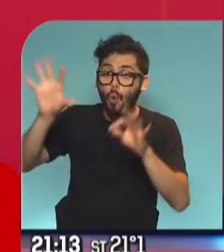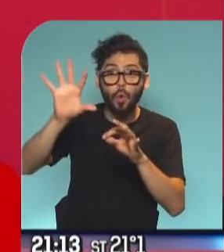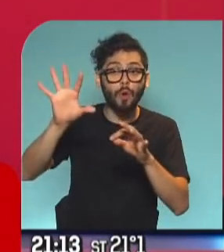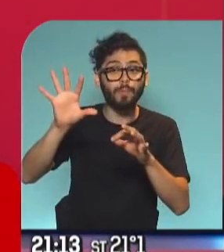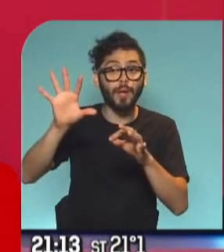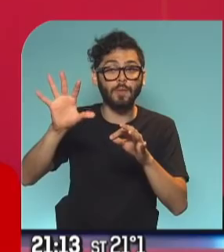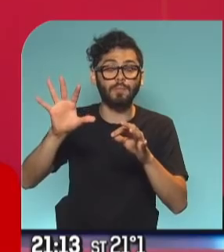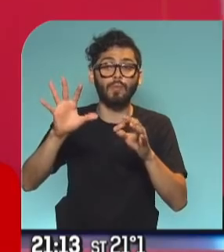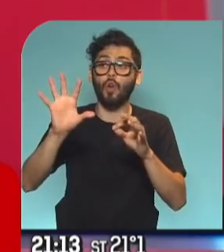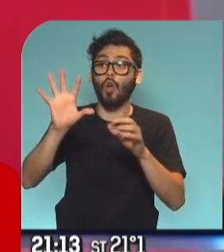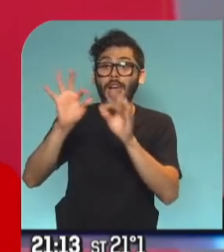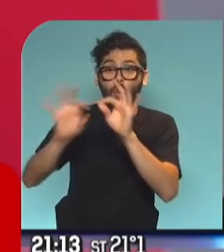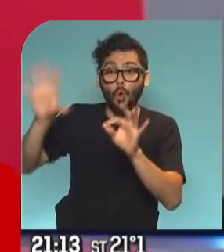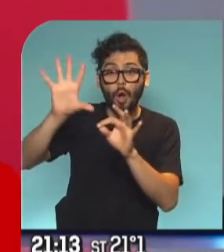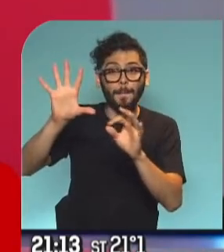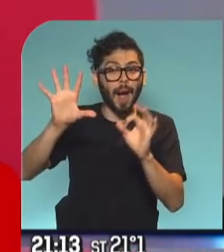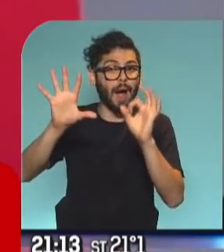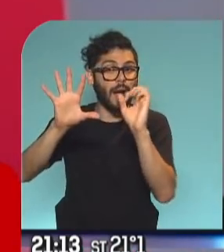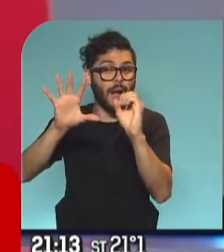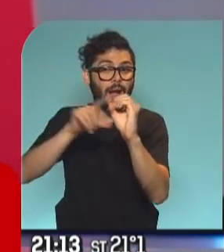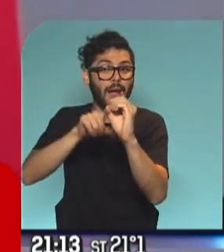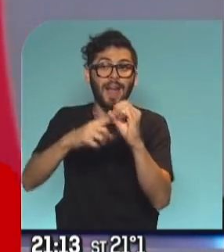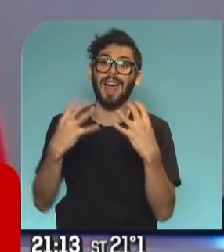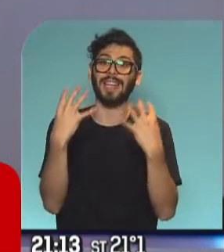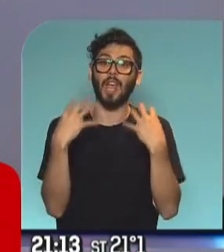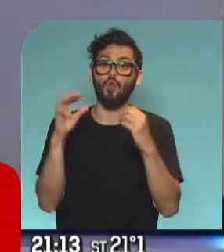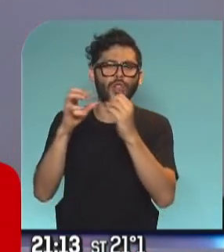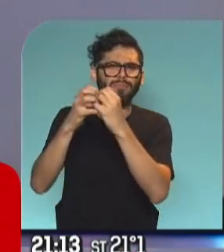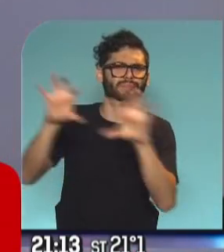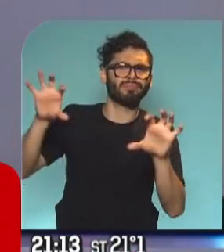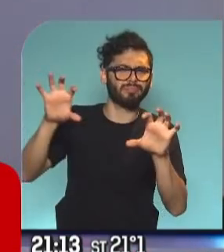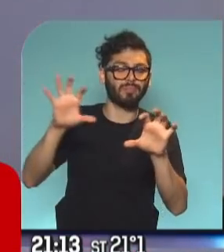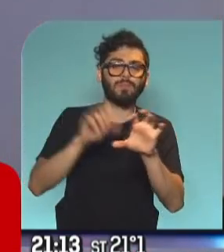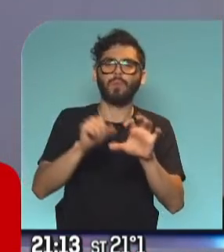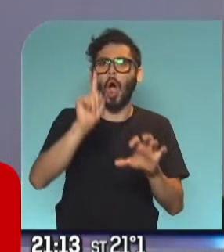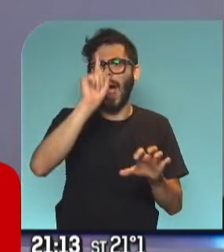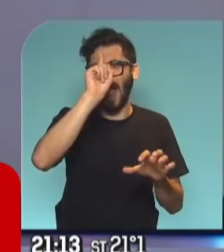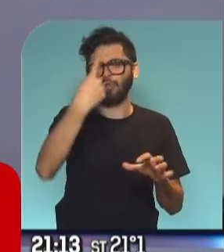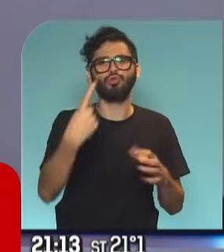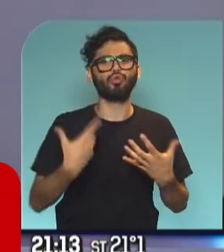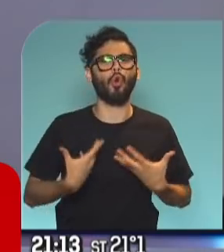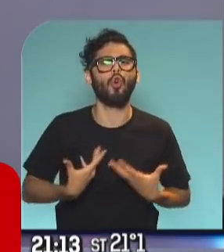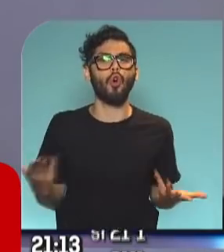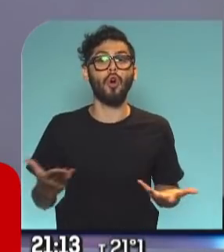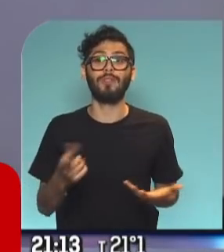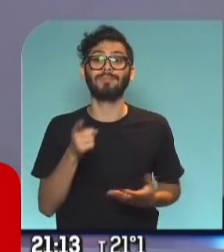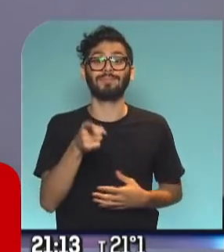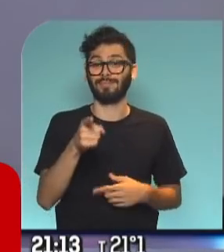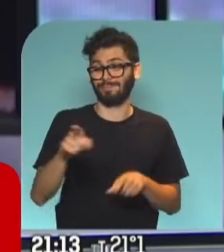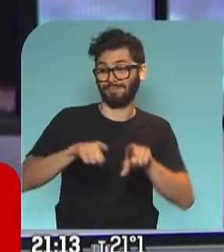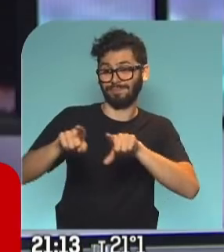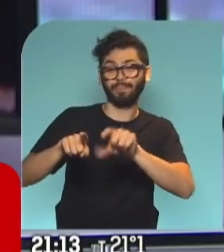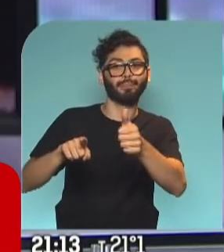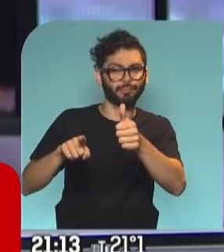de Reino Unido. La mejor carta de presentación, la mejor carta de autonomía como para mostrar al mundo es esta carrera que ha ganado. Y la